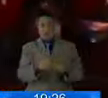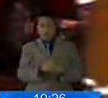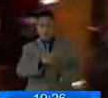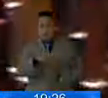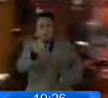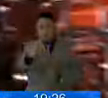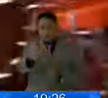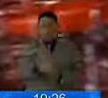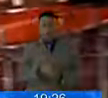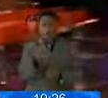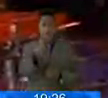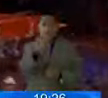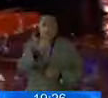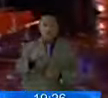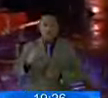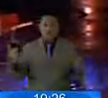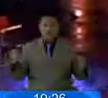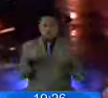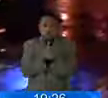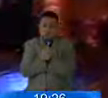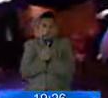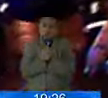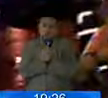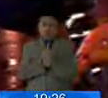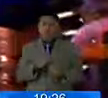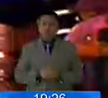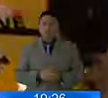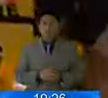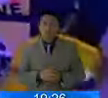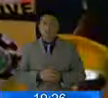el piloto y el copiloto, de aproximadamente 35 o 40 años.